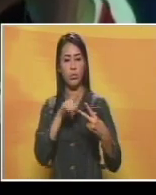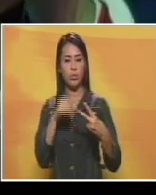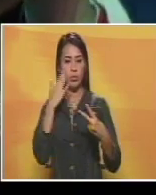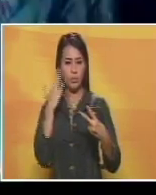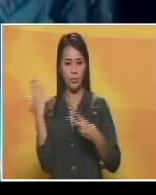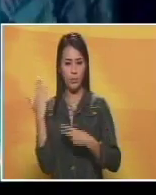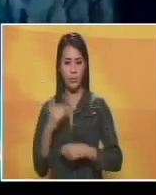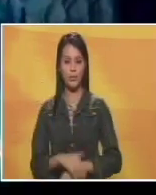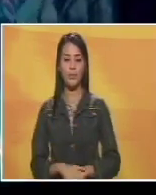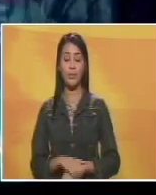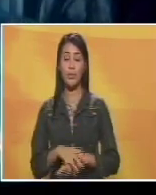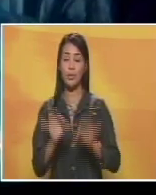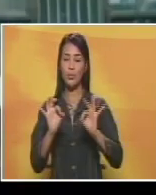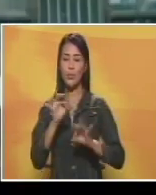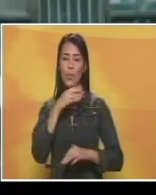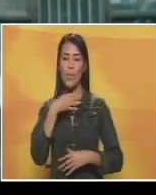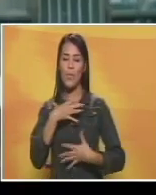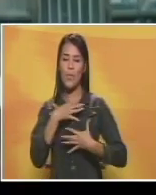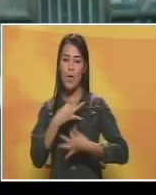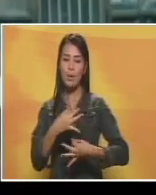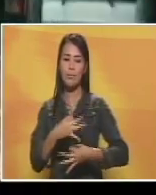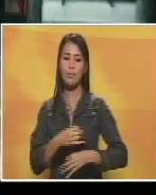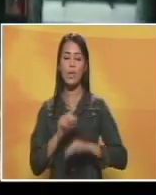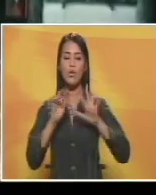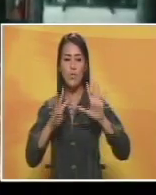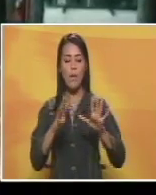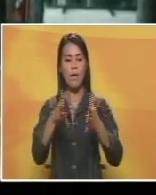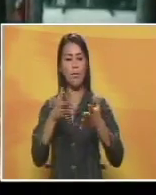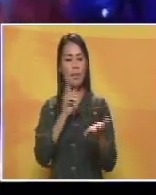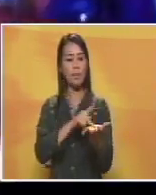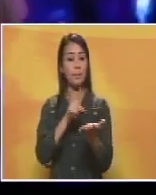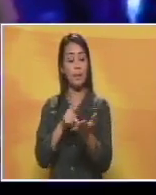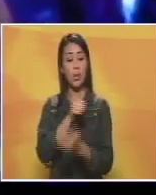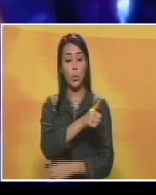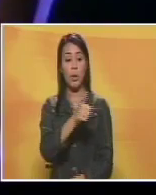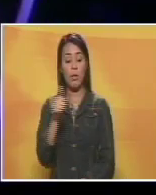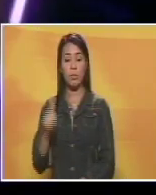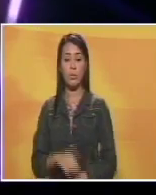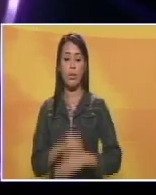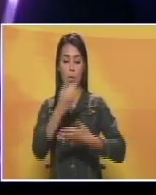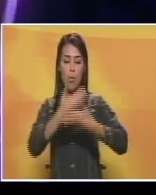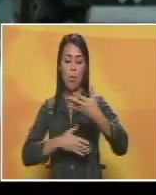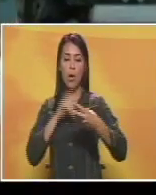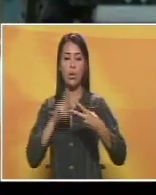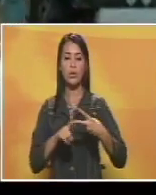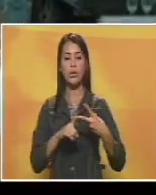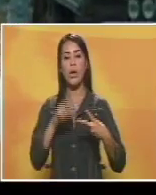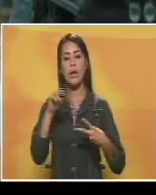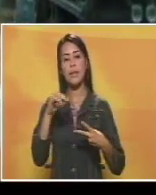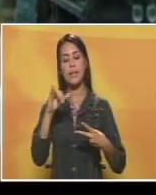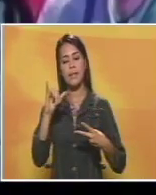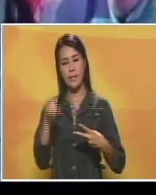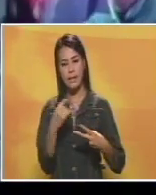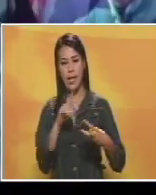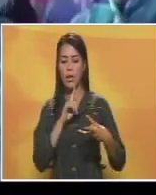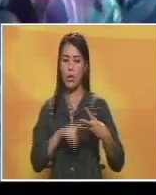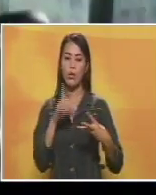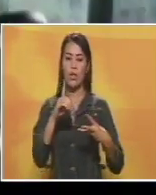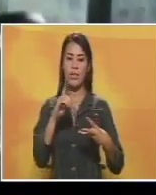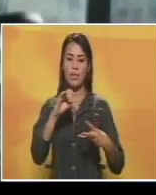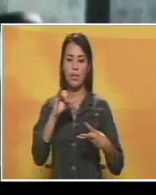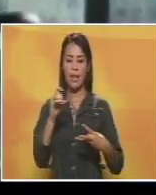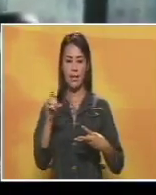Ozuna son los grandes favoritos, con 9 nominaciones cada uno. En la lista siguen Nicky Jam con 8 menciones, Daddy Yankee con